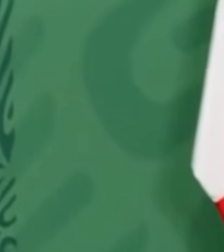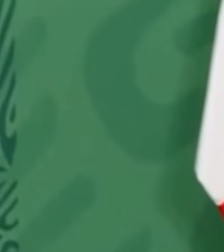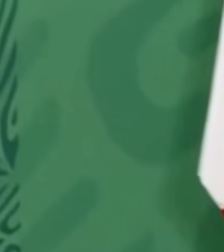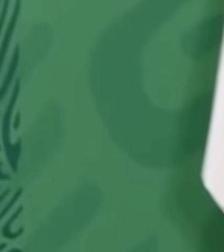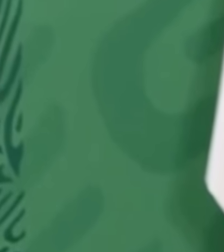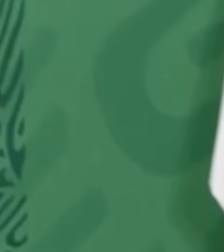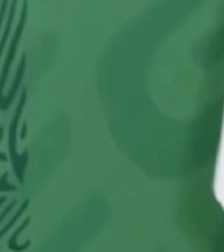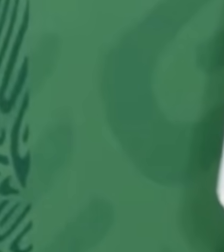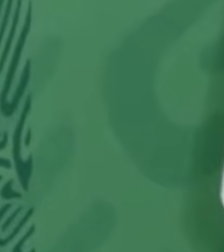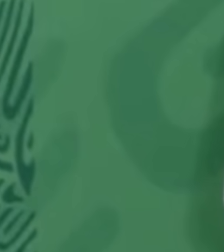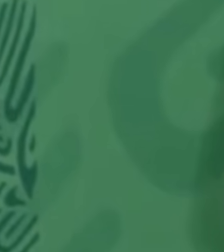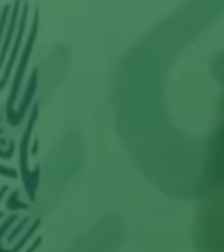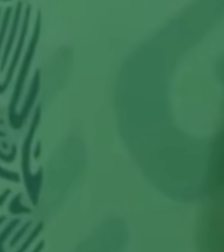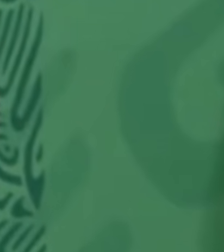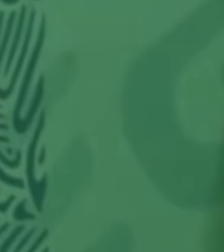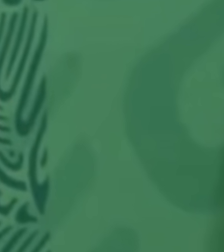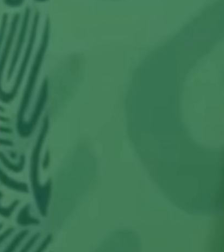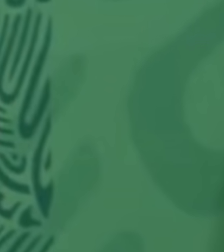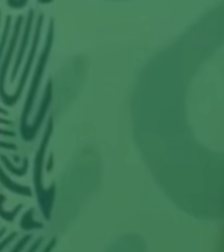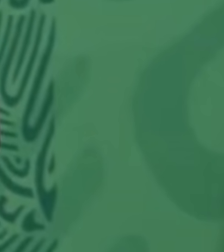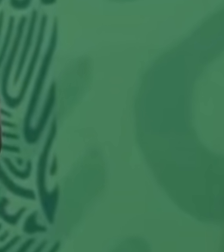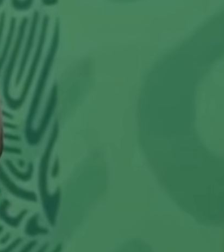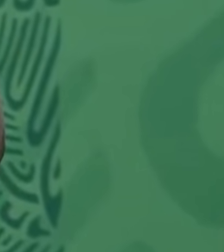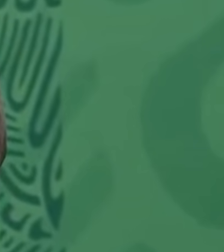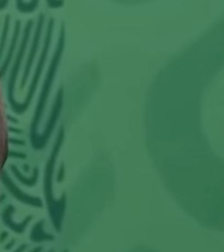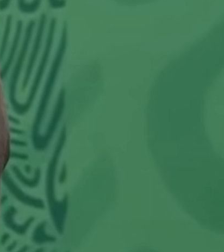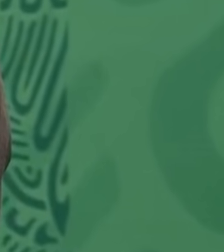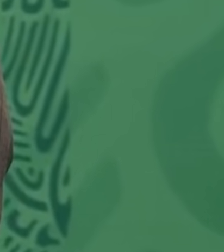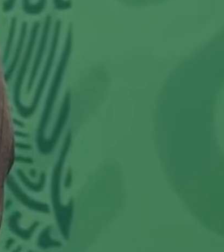y en esto de la industria eléctrica,